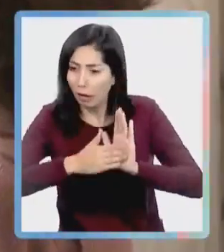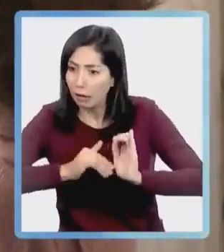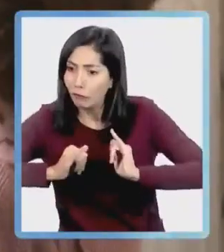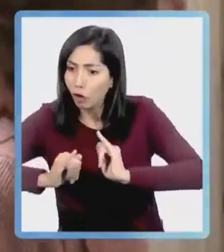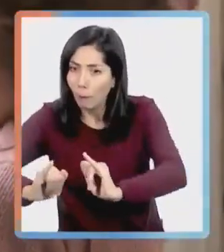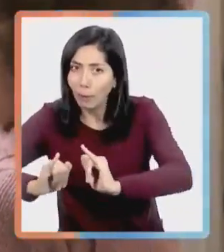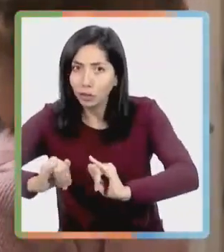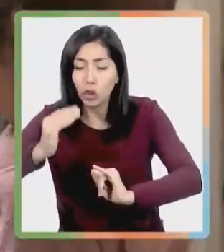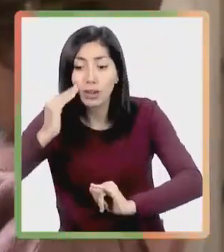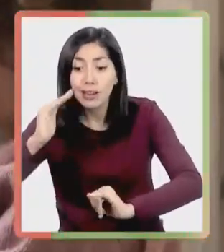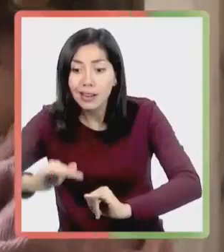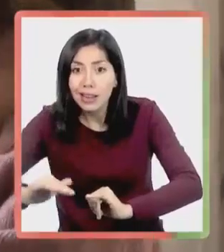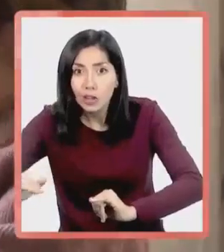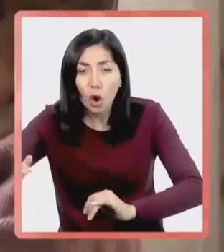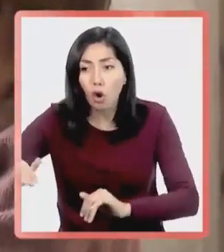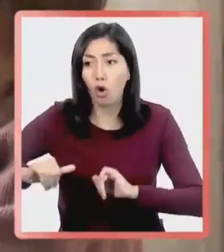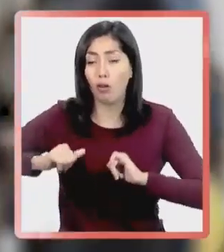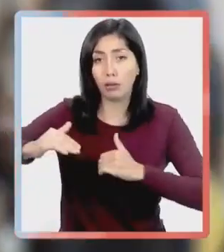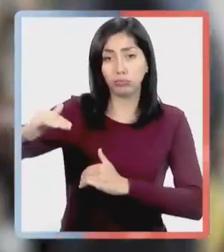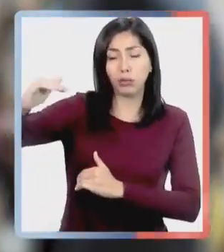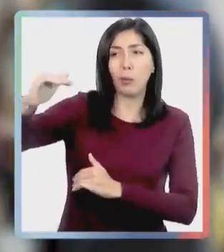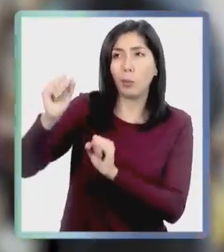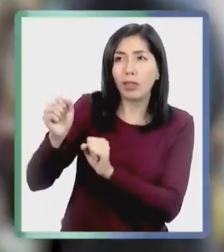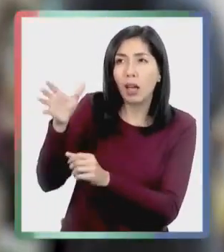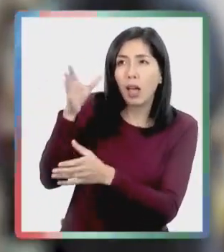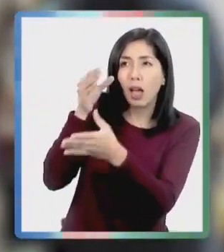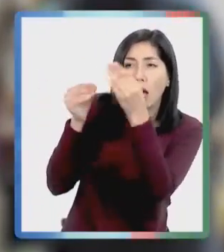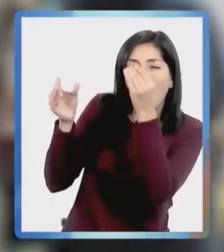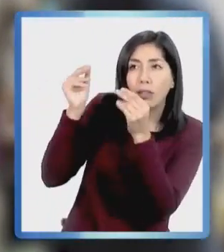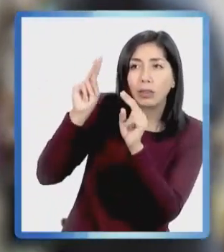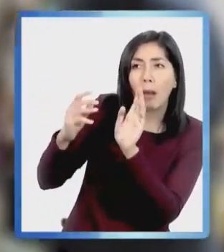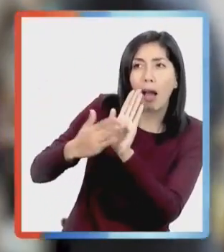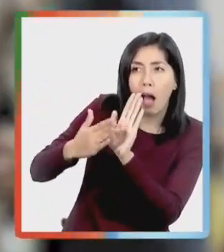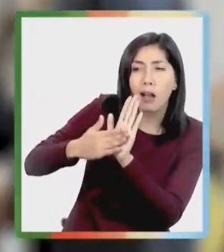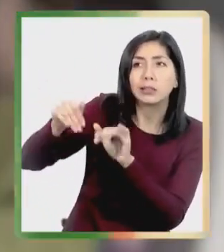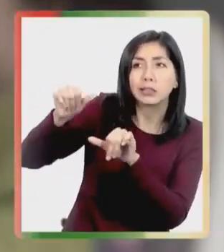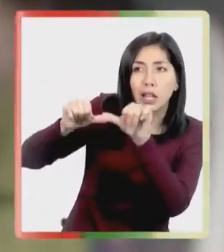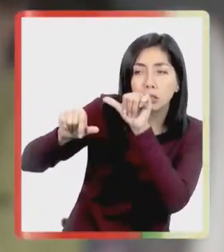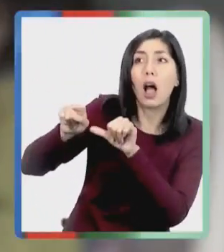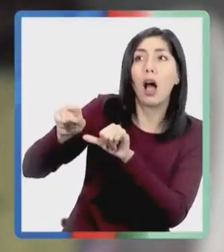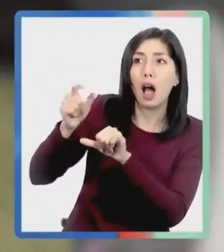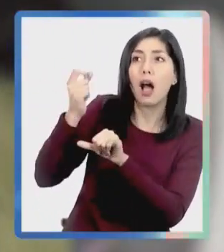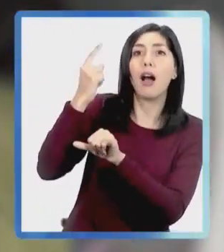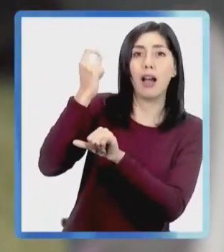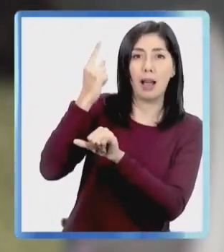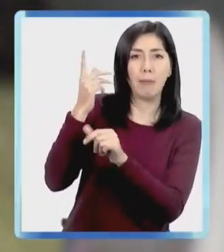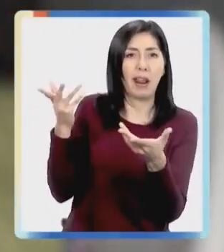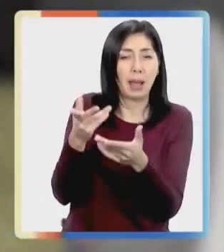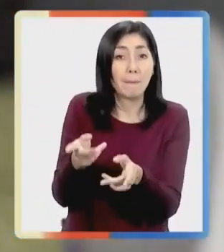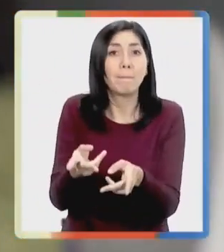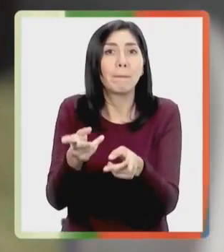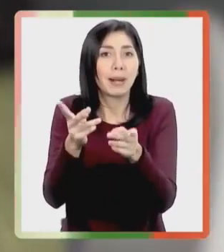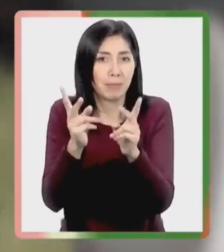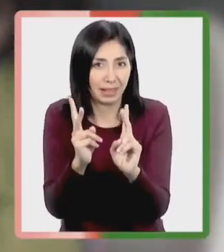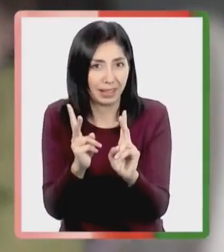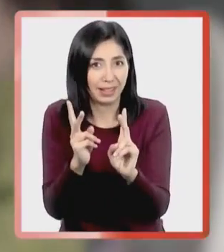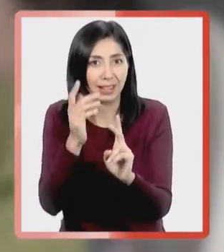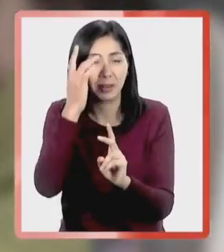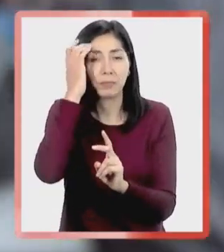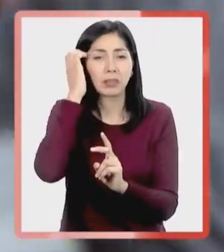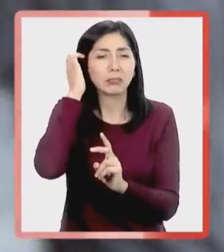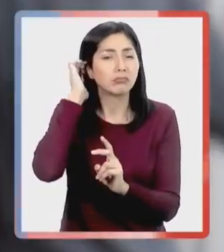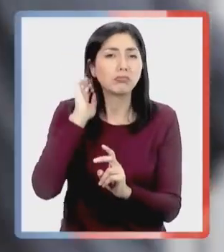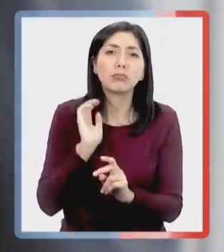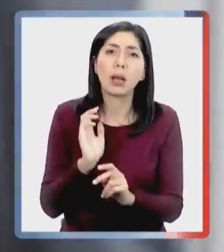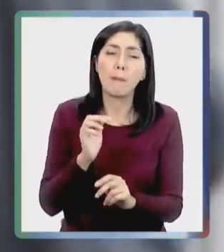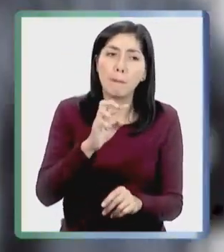una base que sea basada, valga la redundancia, basada en la ciencia y en la evidencia, para permitir, y no solo permitir, sino porque es un